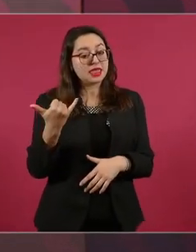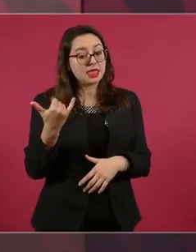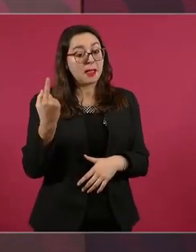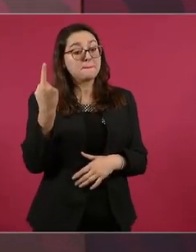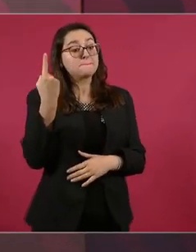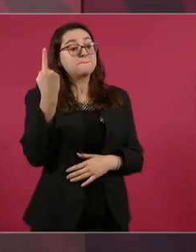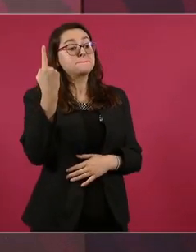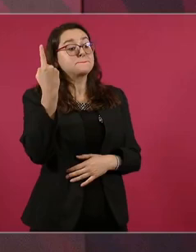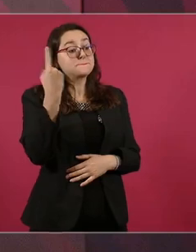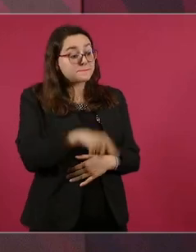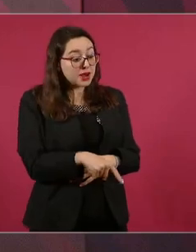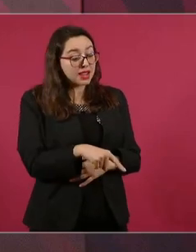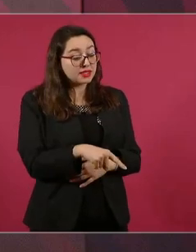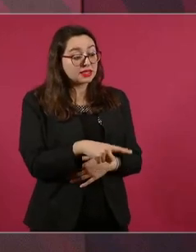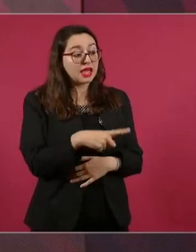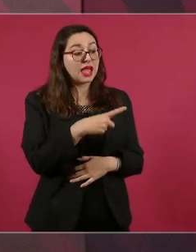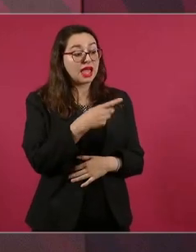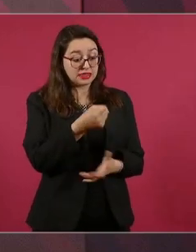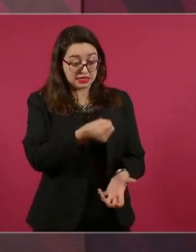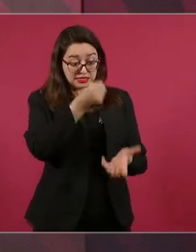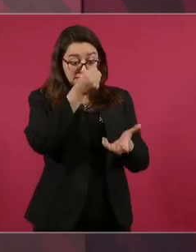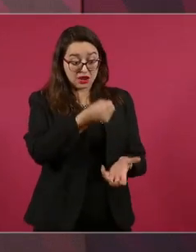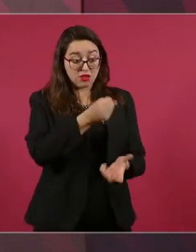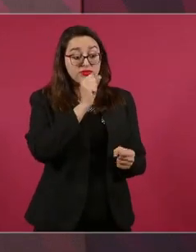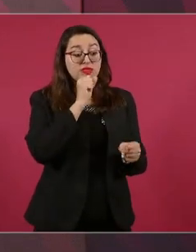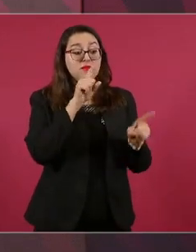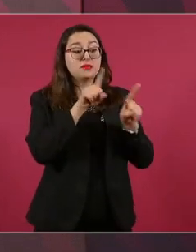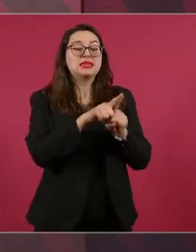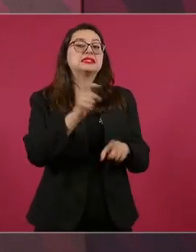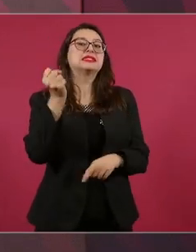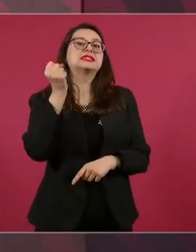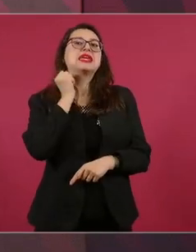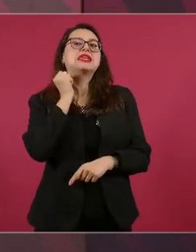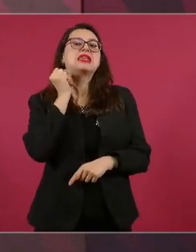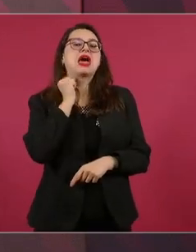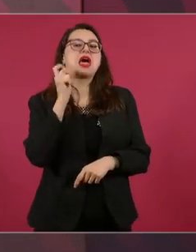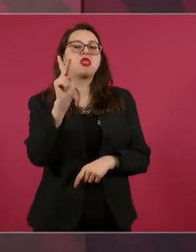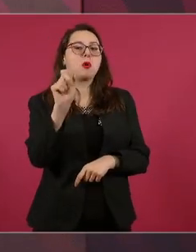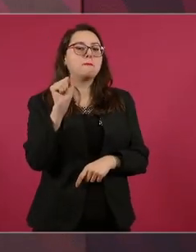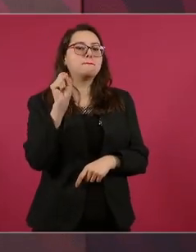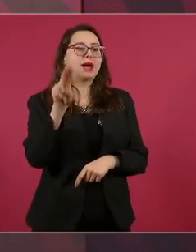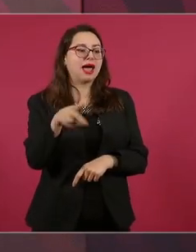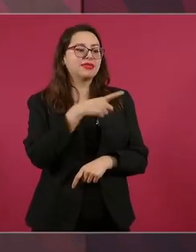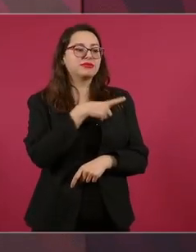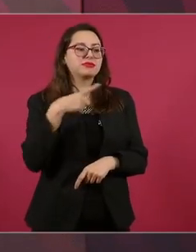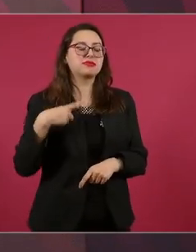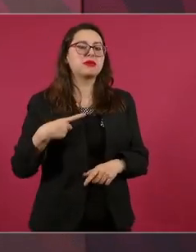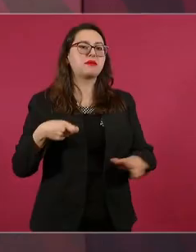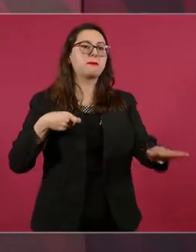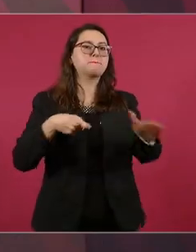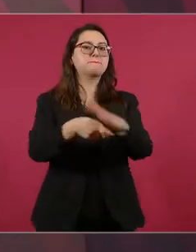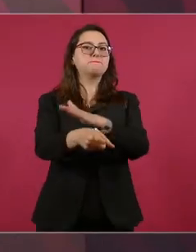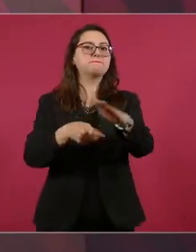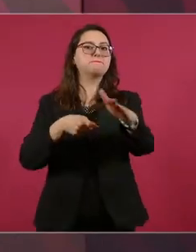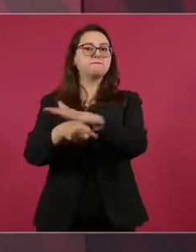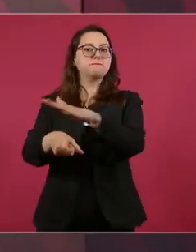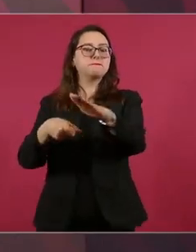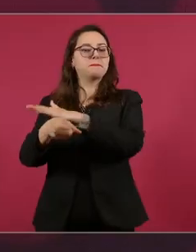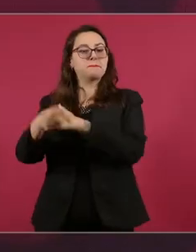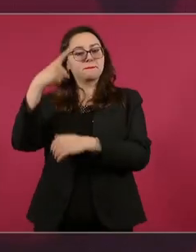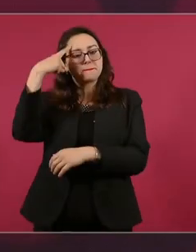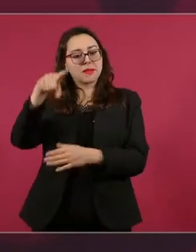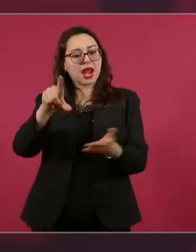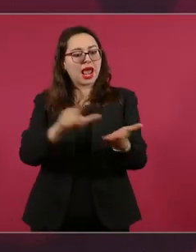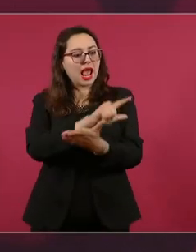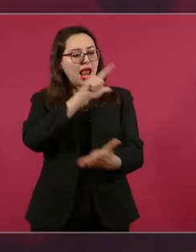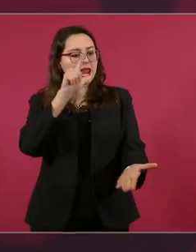a los senadores del PAN para que votaran por la reforma energética, algo